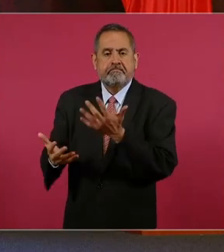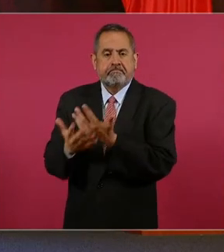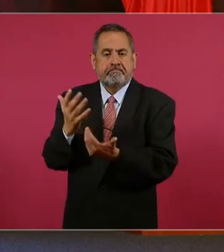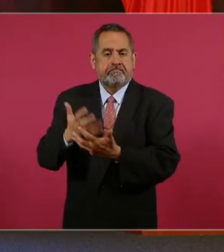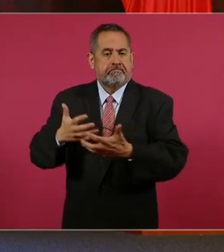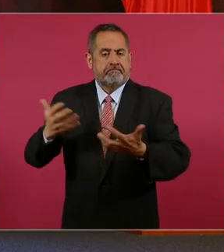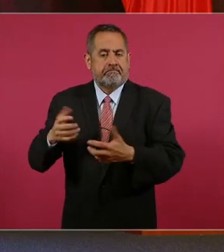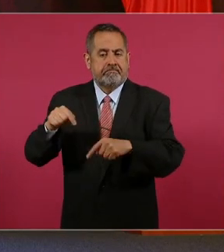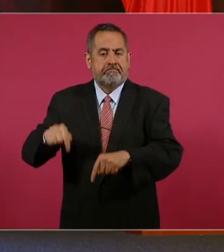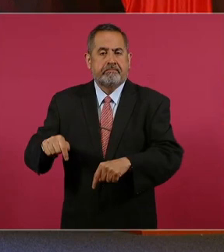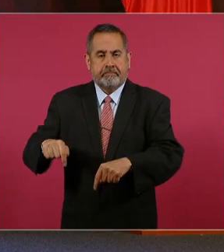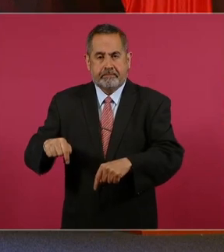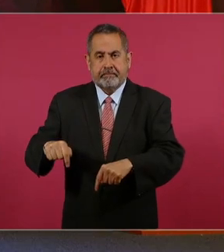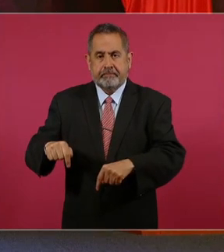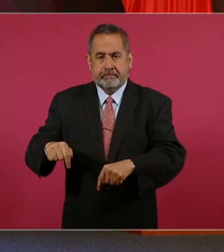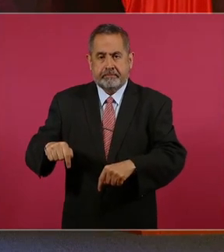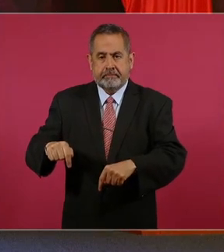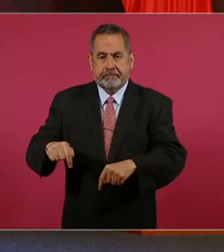Aquí ya estamos